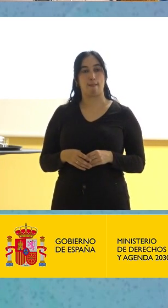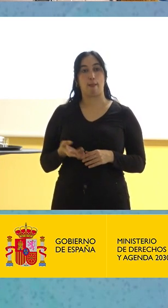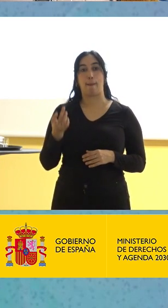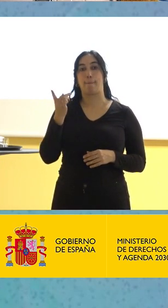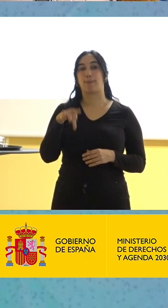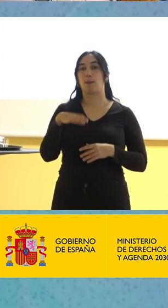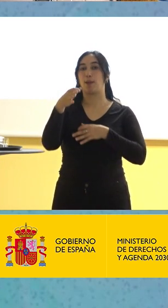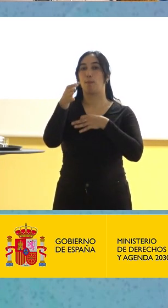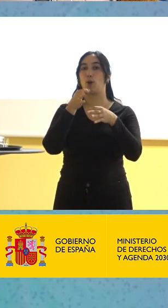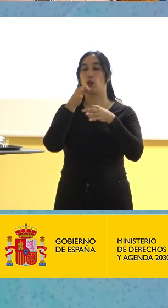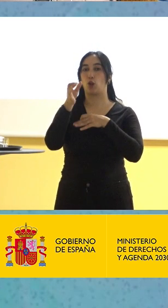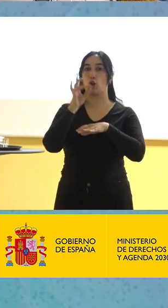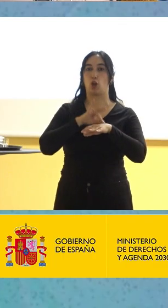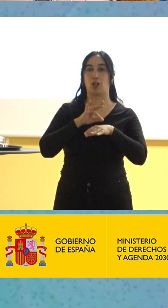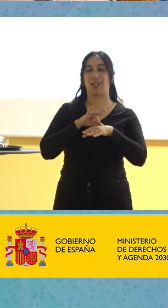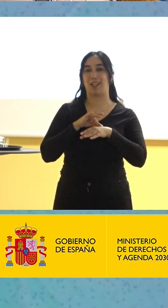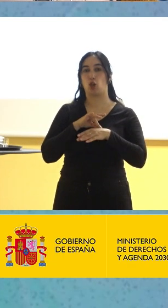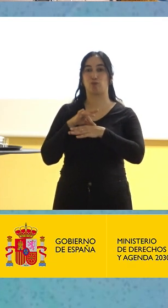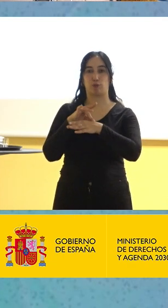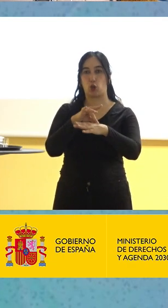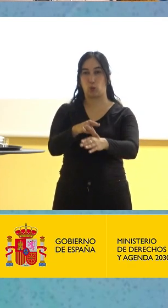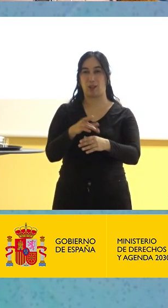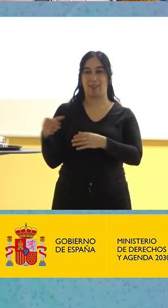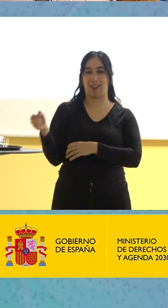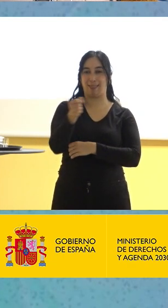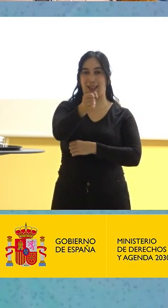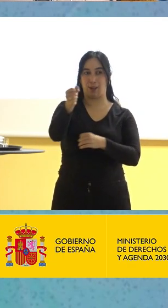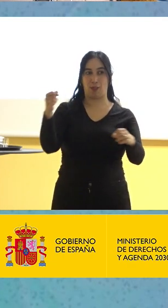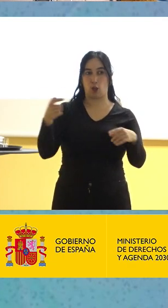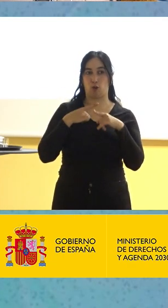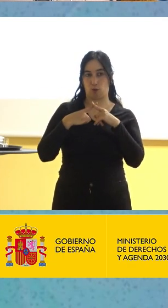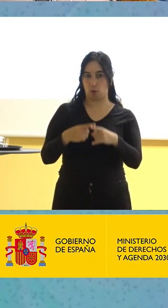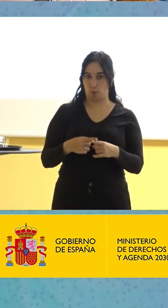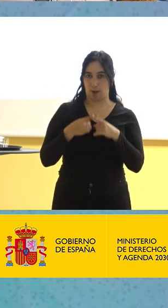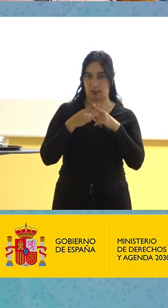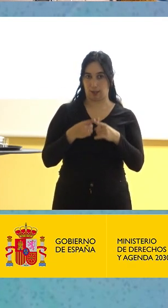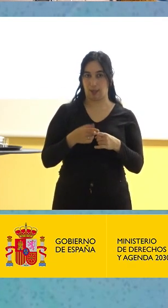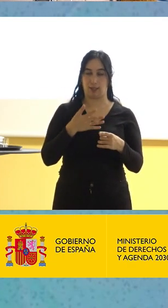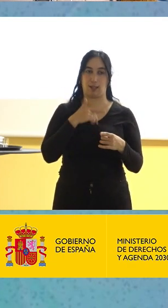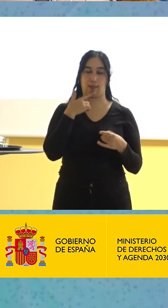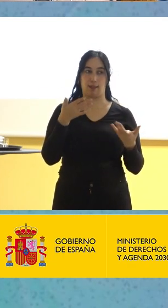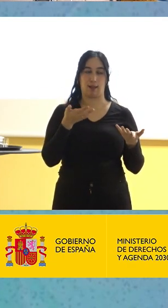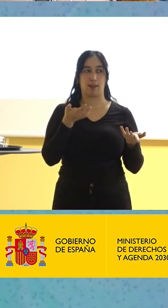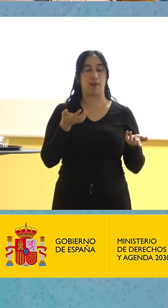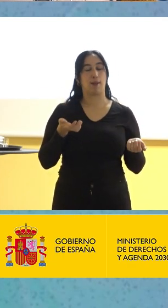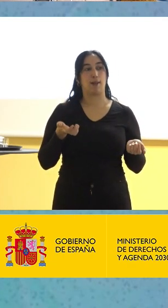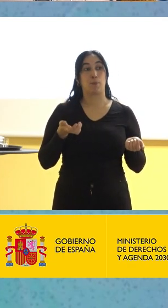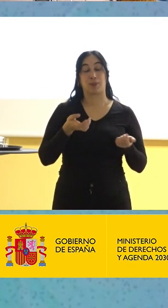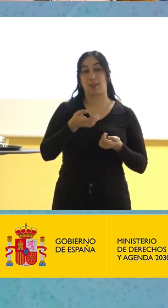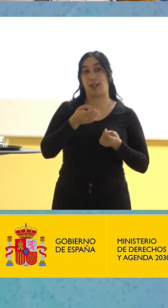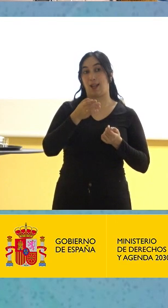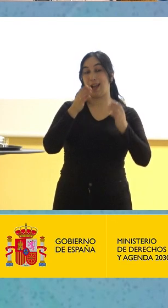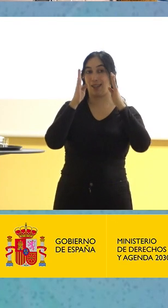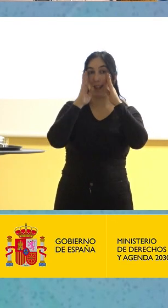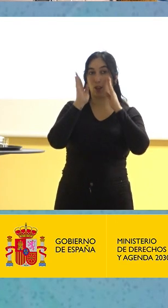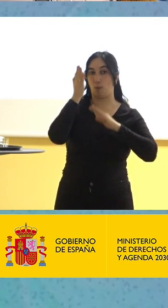También protocolos clínicos y rutas de derivación compartidas, ¿no?, como decíamos, que puedan integrar la atención